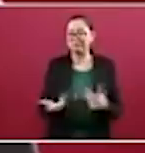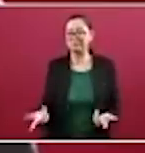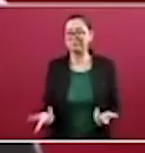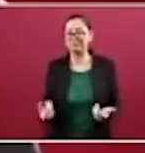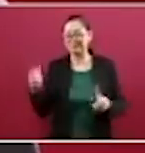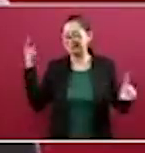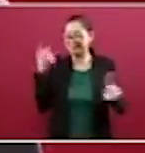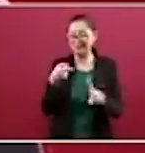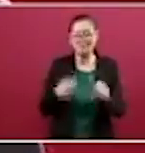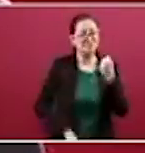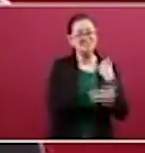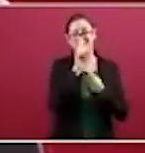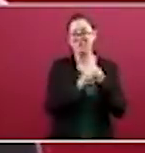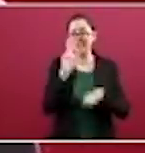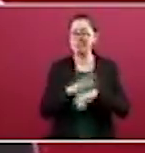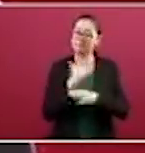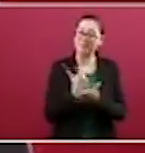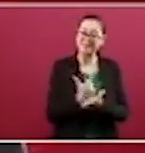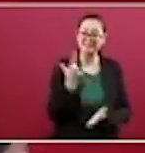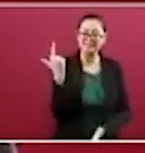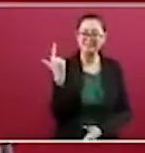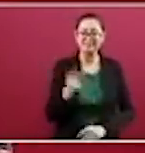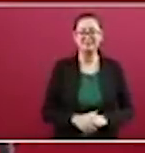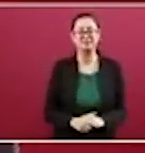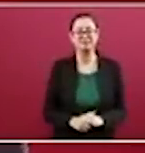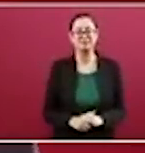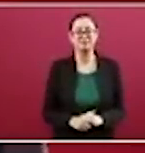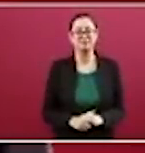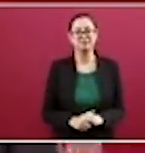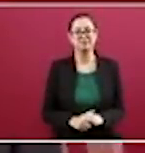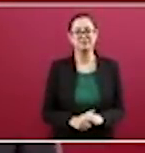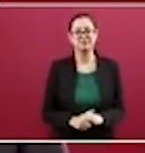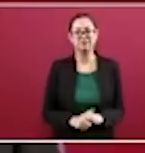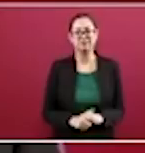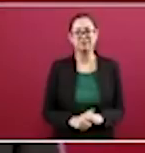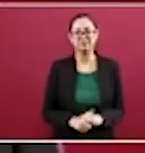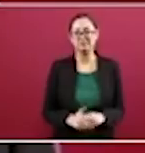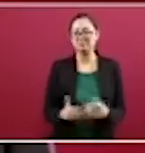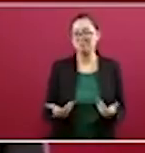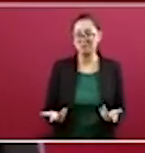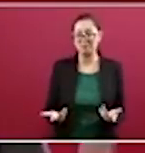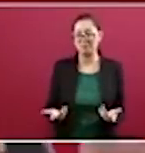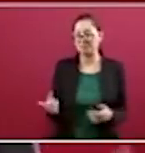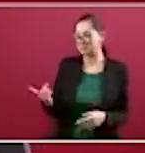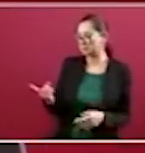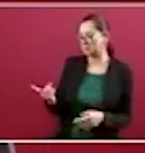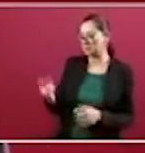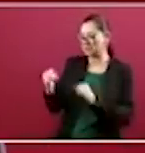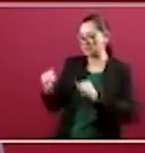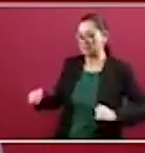Ese es nuestro principal problema. Y no vamos a poder utilizar